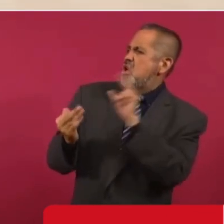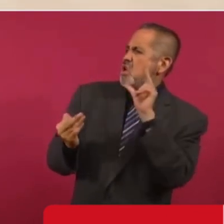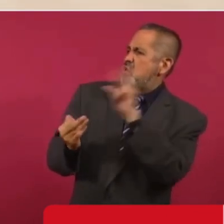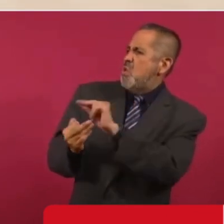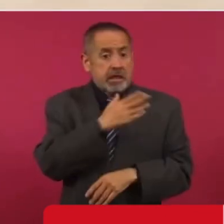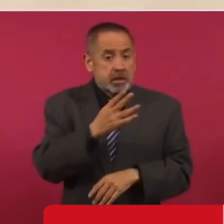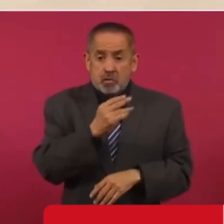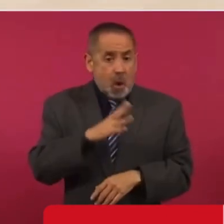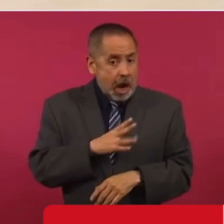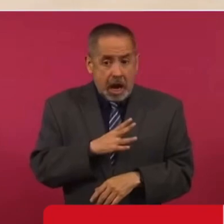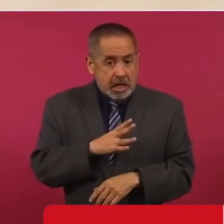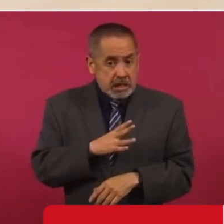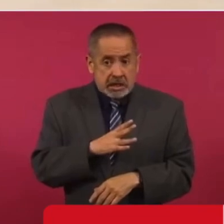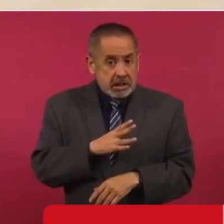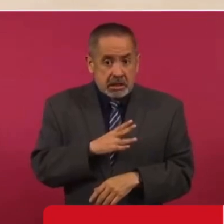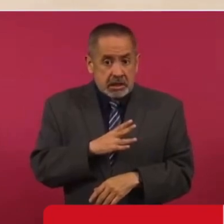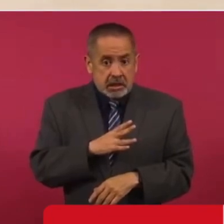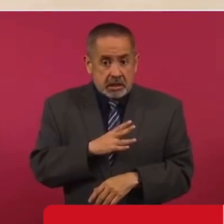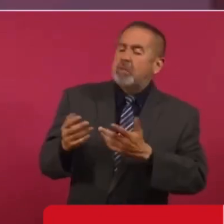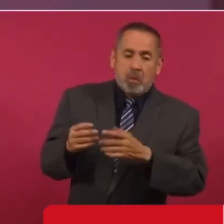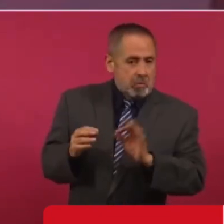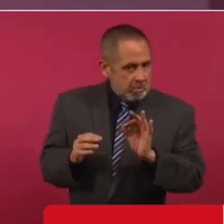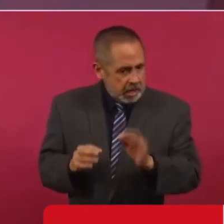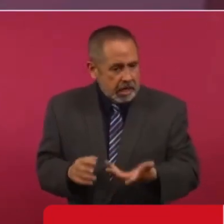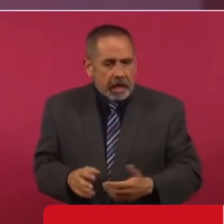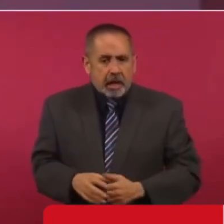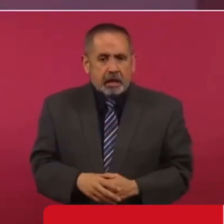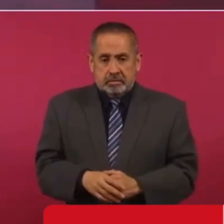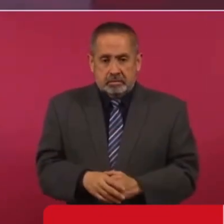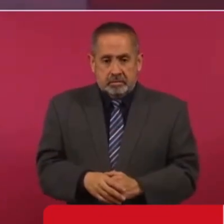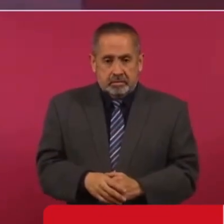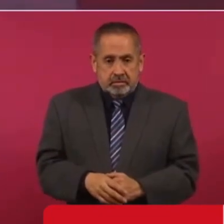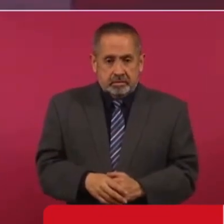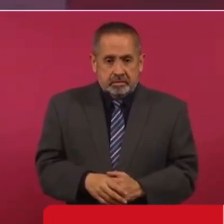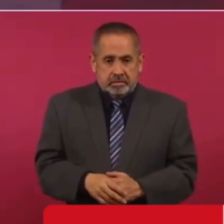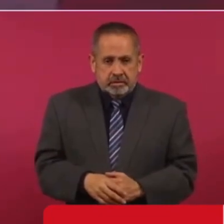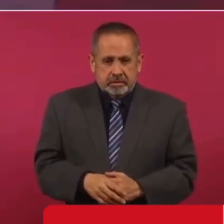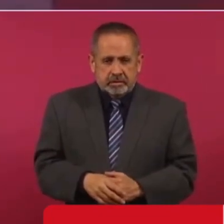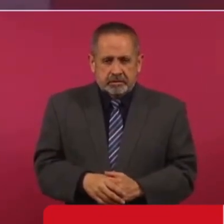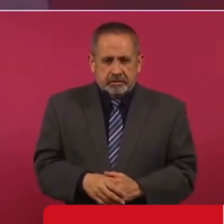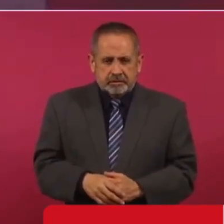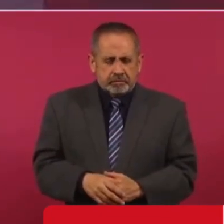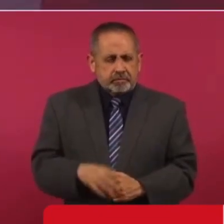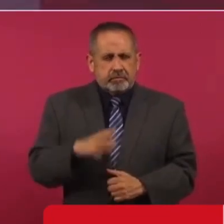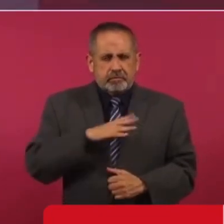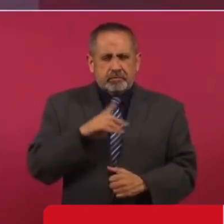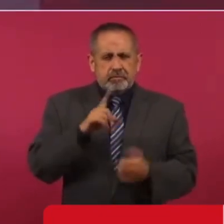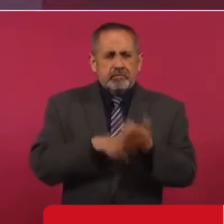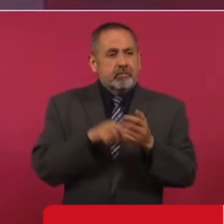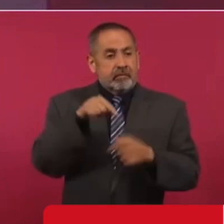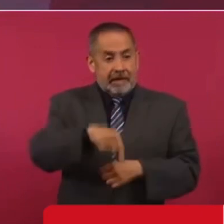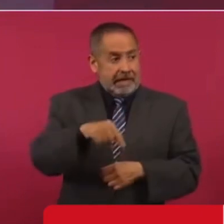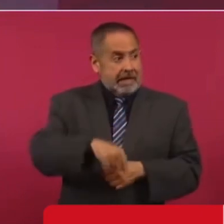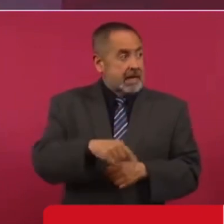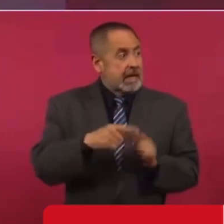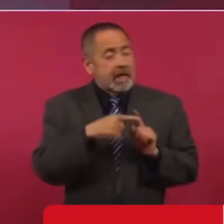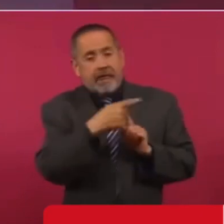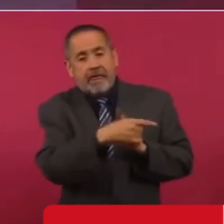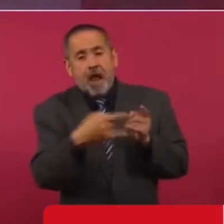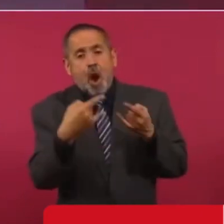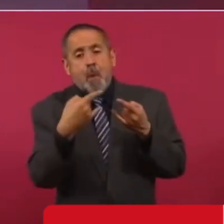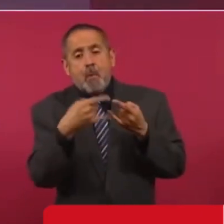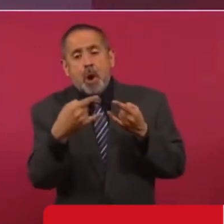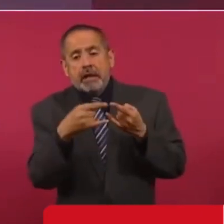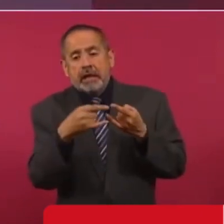se opusiera al presidente? Nunca. Hay una puertecita aquí en Palacio que da a la